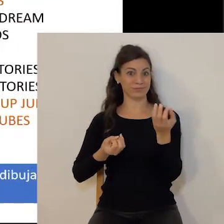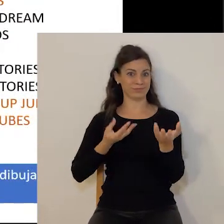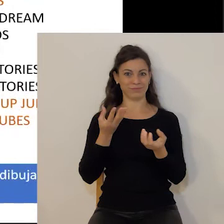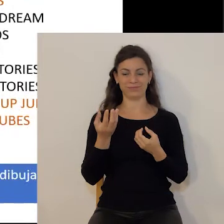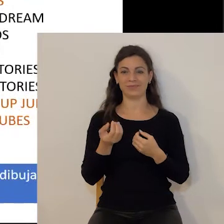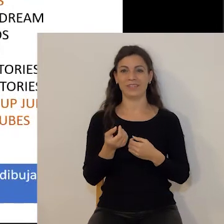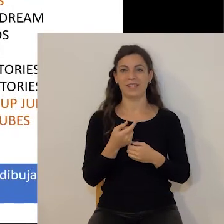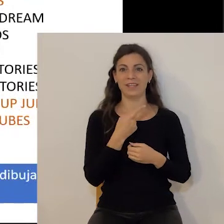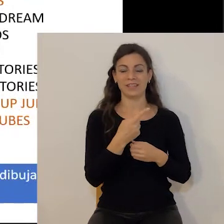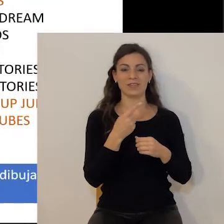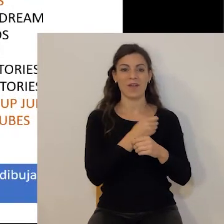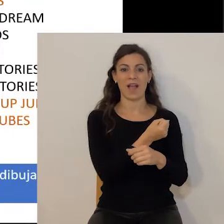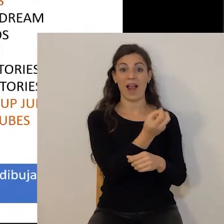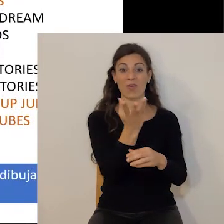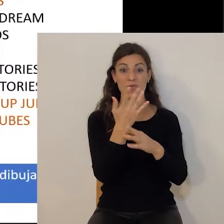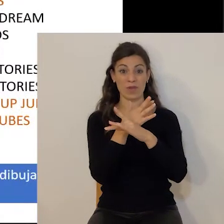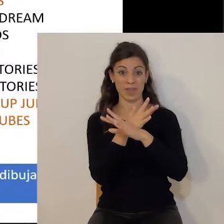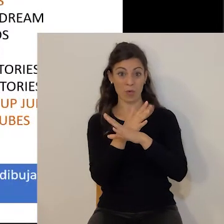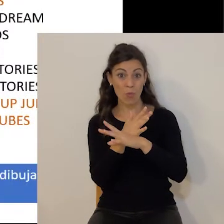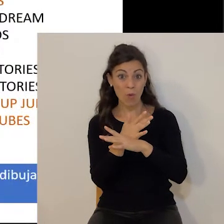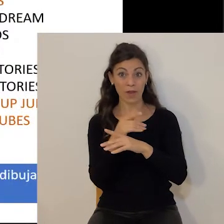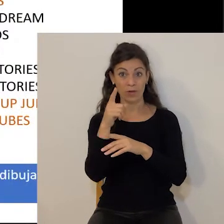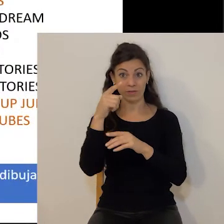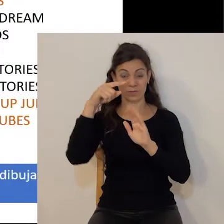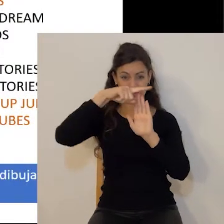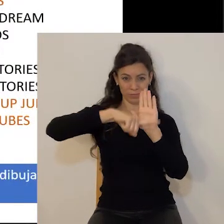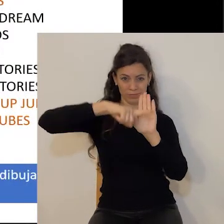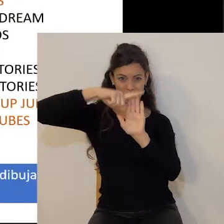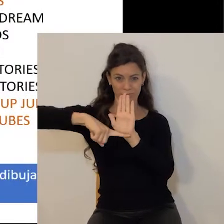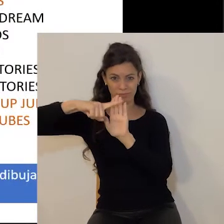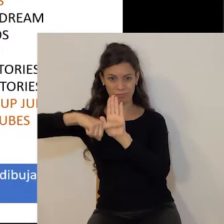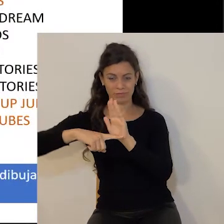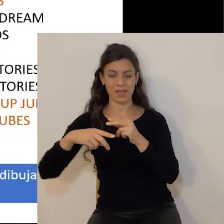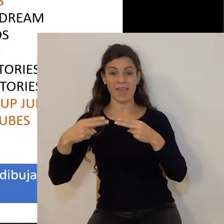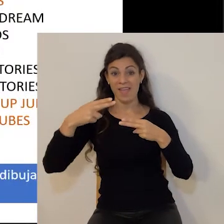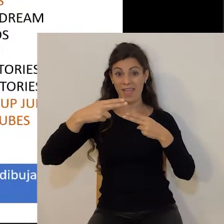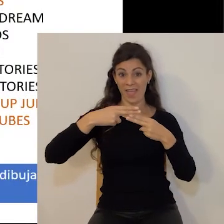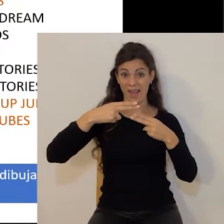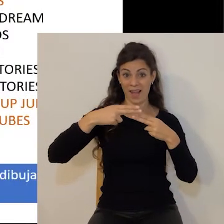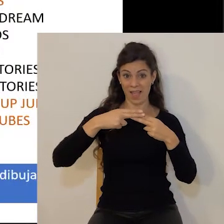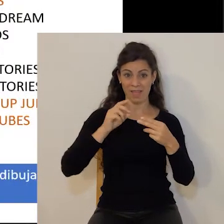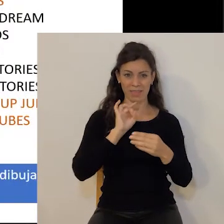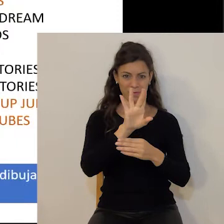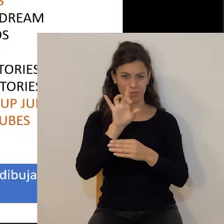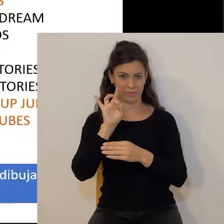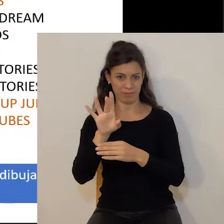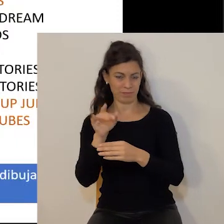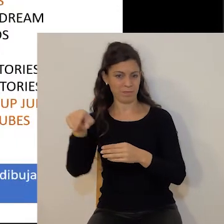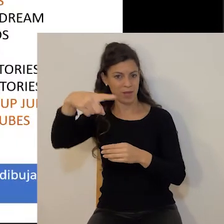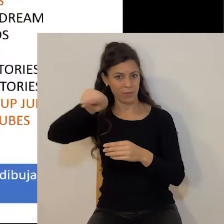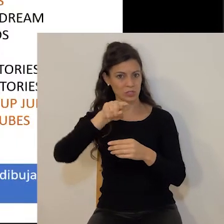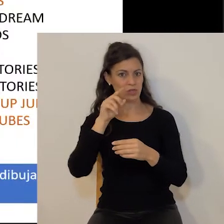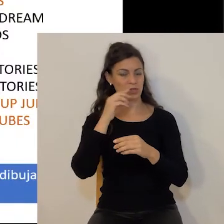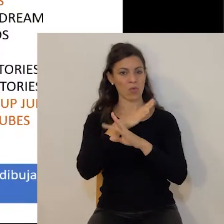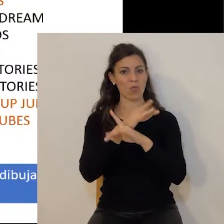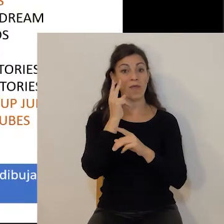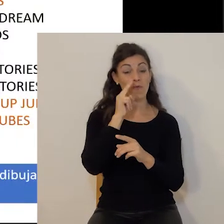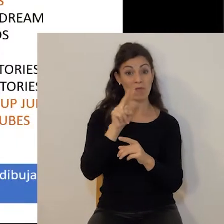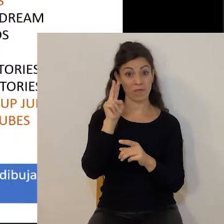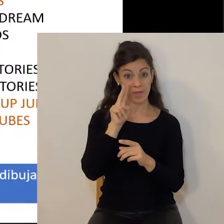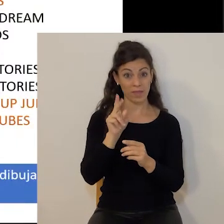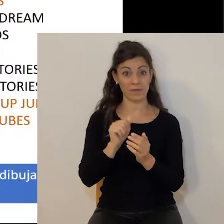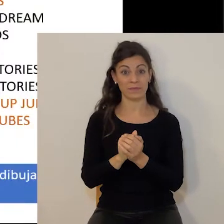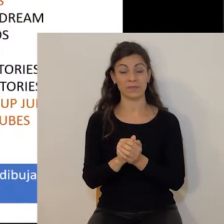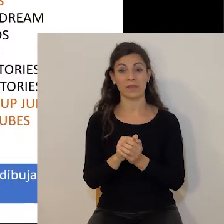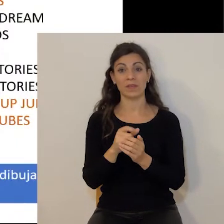son algunos de los juegos. Os vamos a pasar el enlace, quien quiera ver los juegos. Estos son algunos de los juegos que se